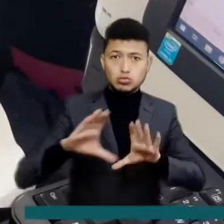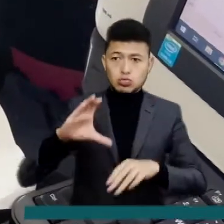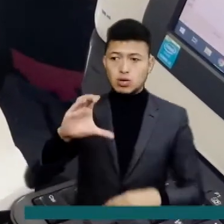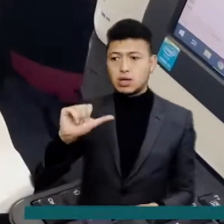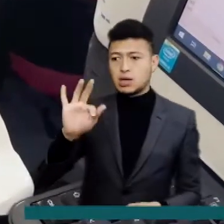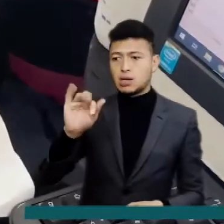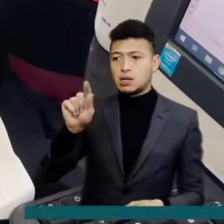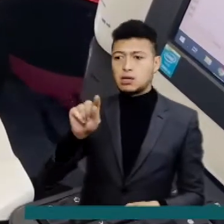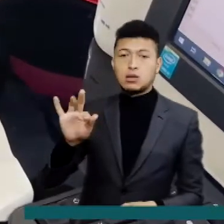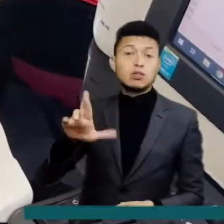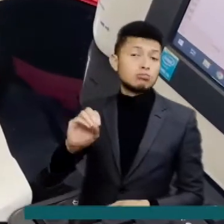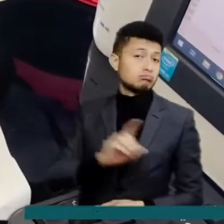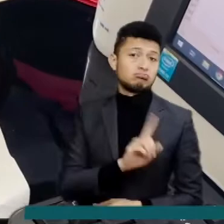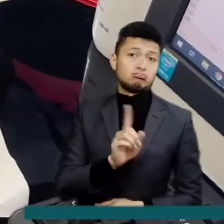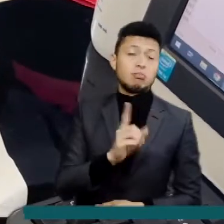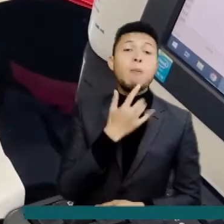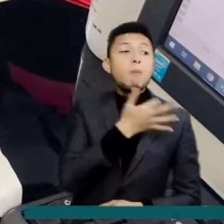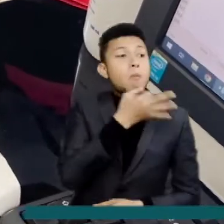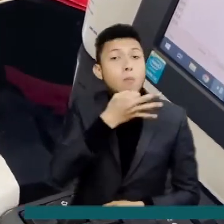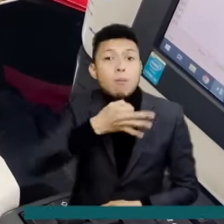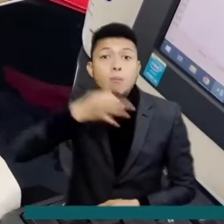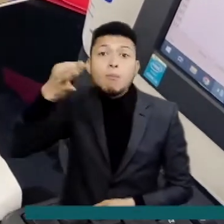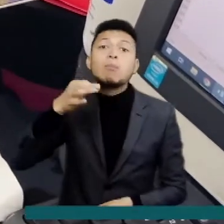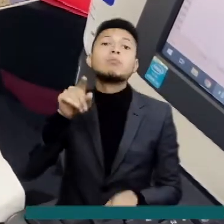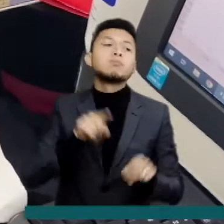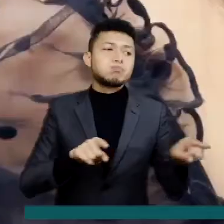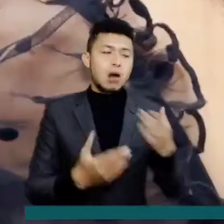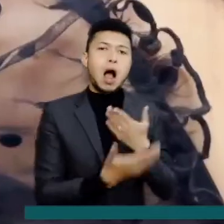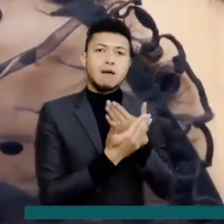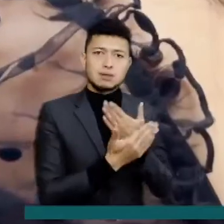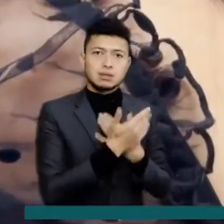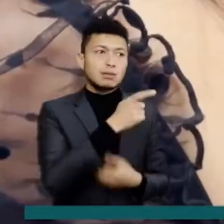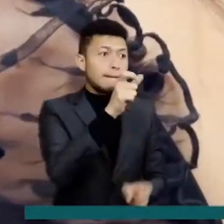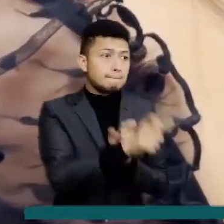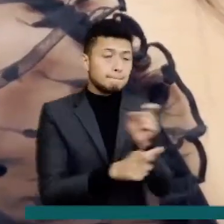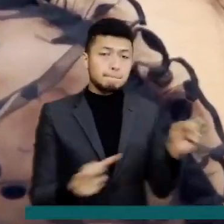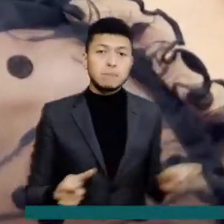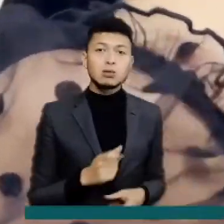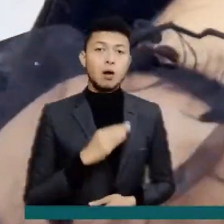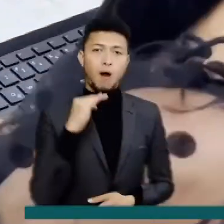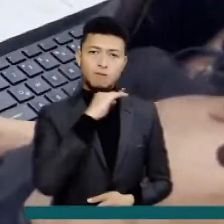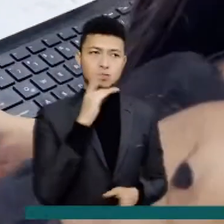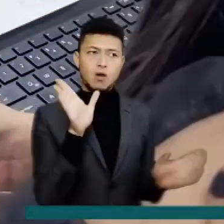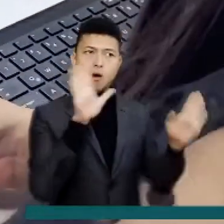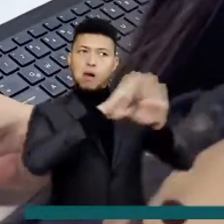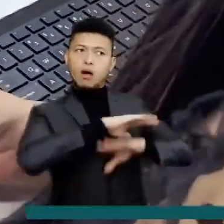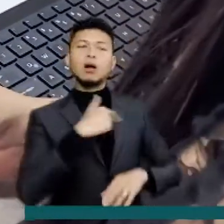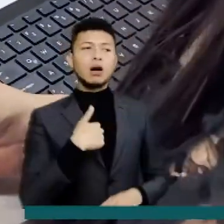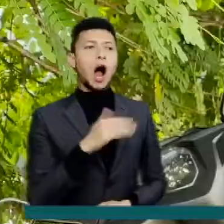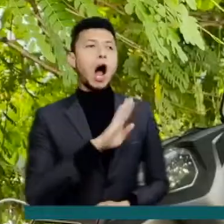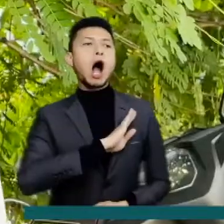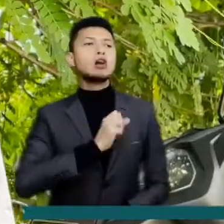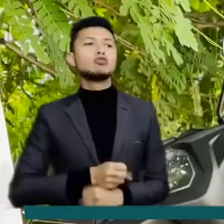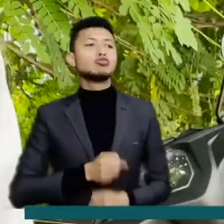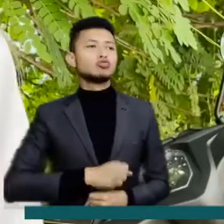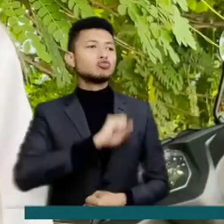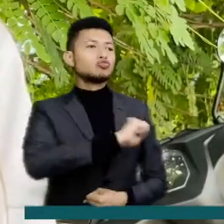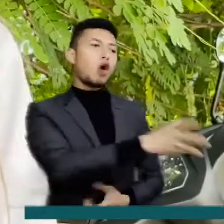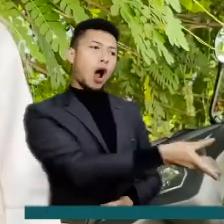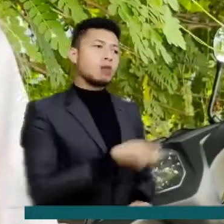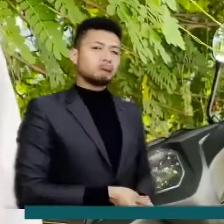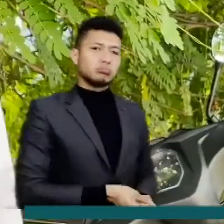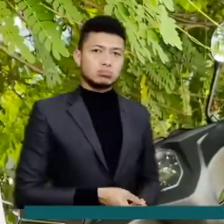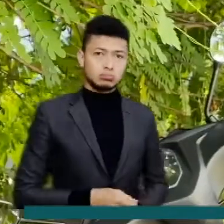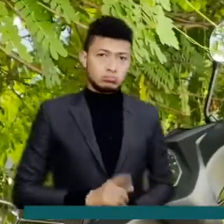se han reportado varias denuncias en las que personas inescrupulosas fingen ser funcionarios de la alcaldía. Entonces no le cobramos a